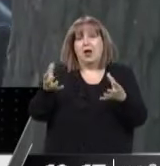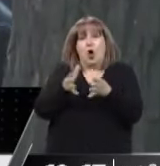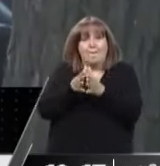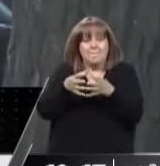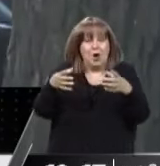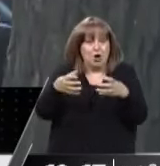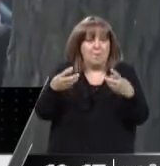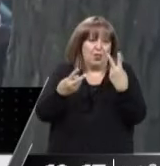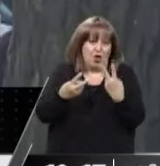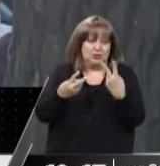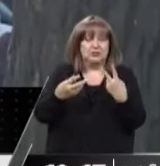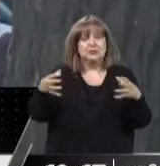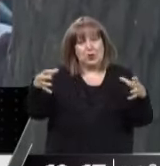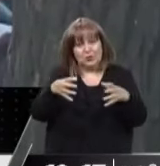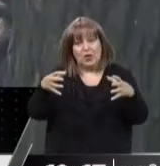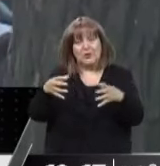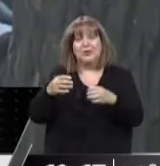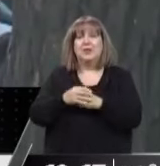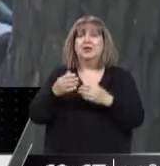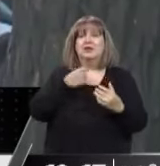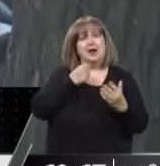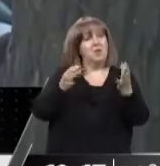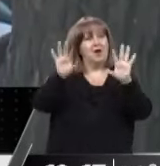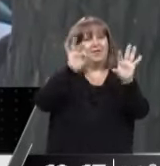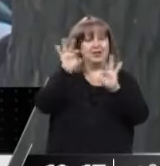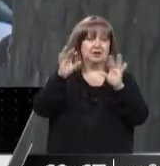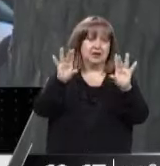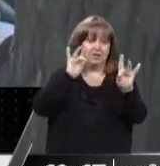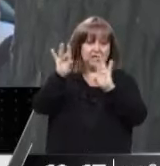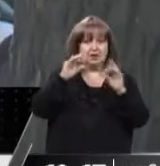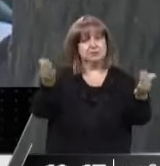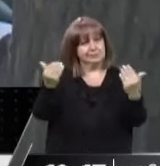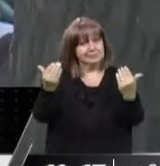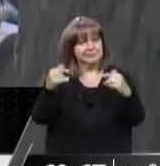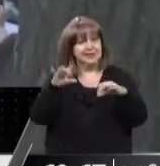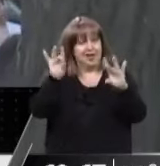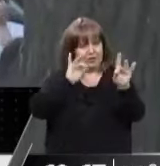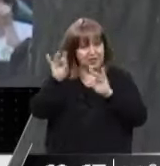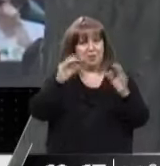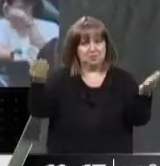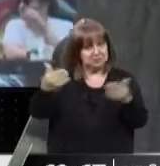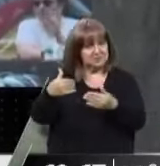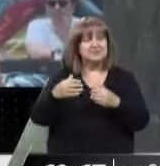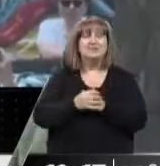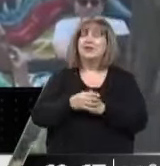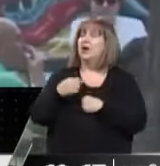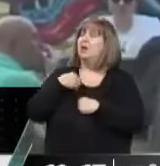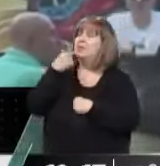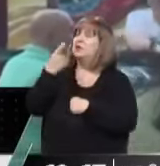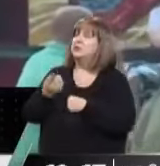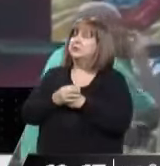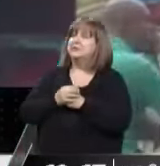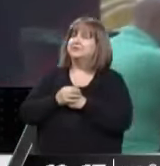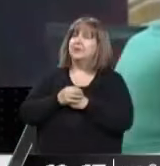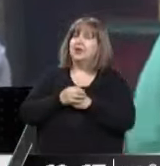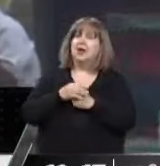supuesto. Todos vamos a alentar todos juntos a nuestra selección, así que estamos esperando muy entusiasmados. Muy bien. Contanos también con respecto